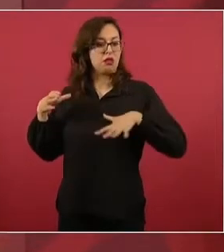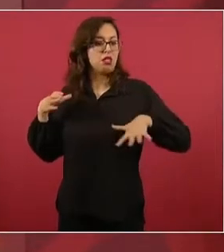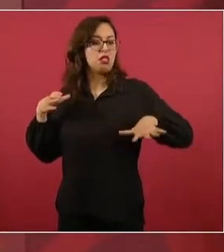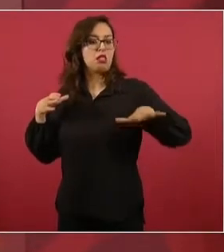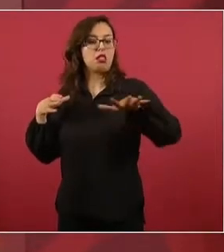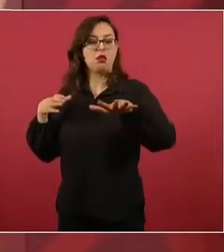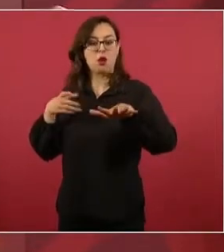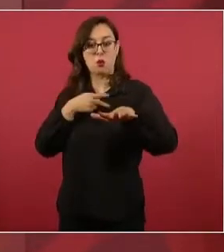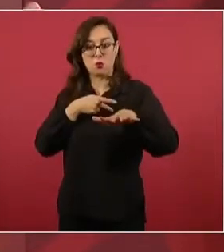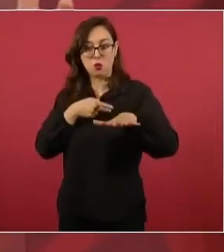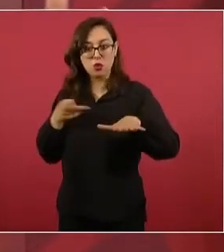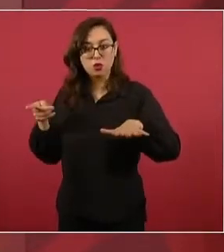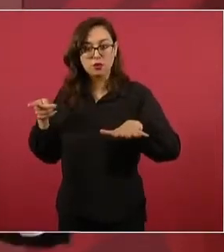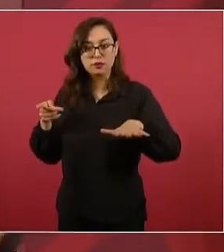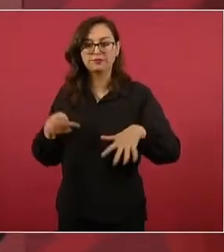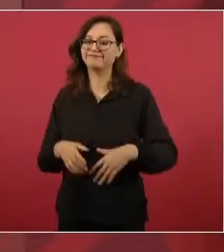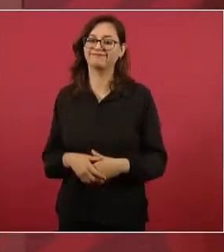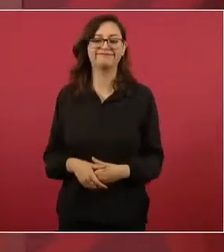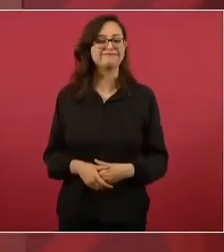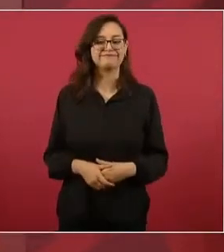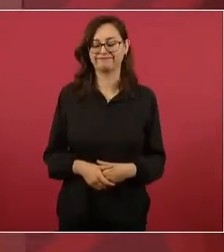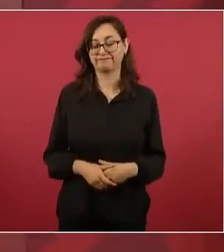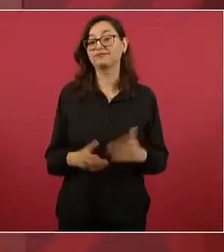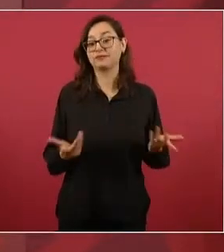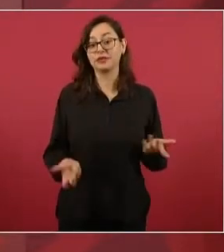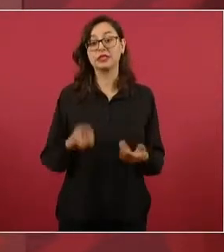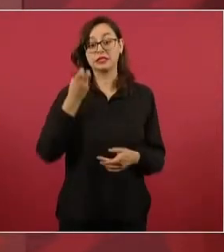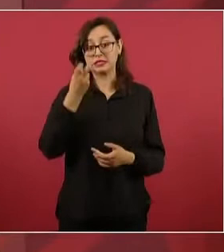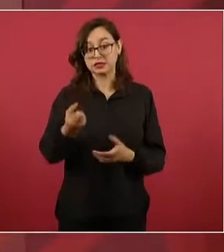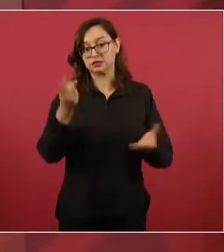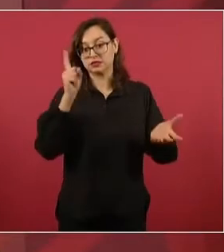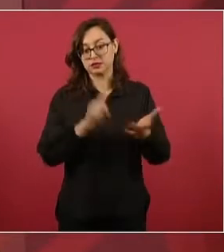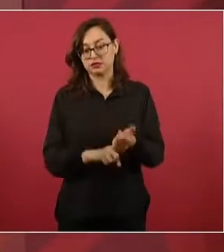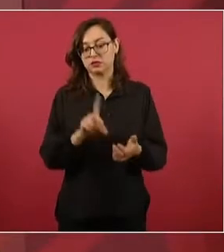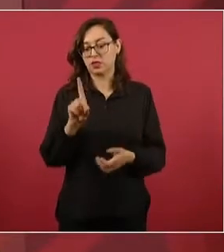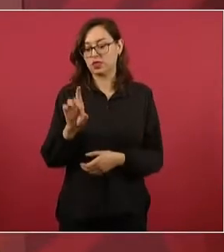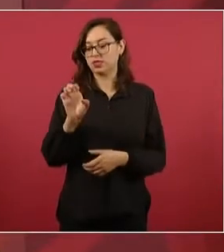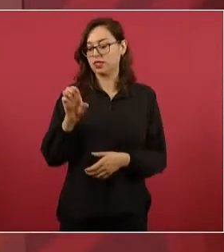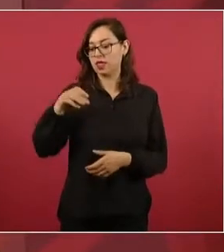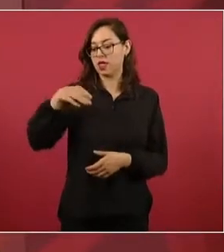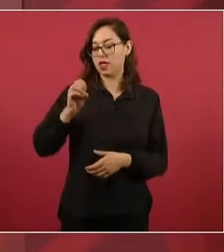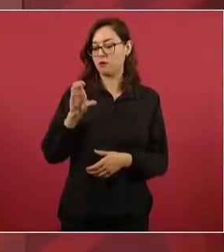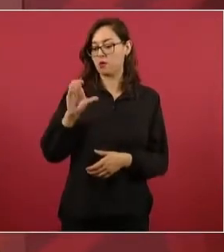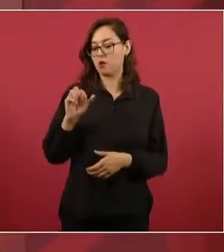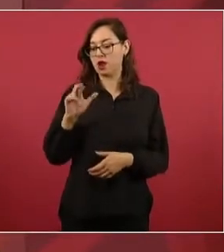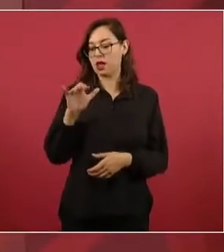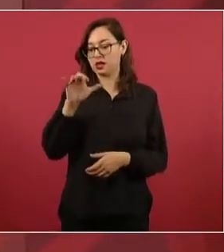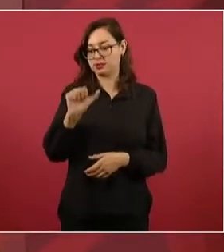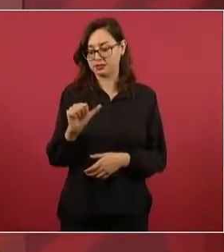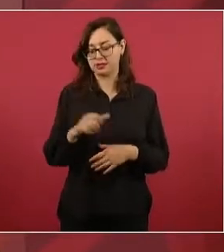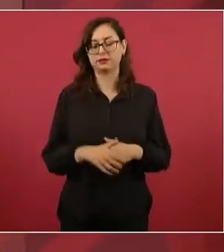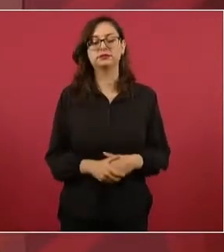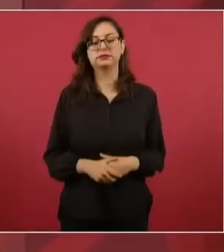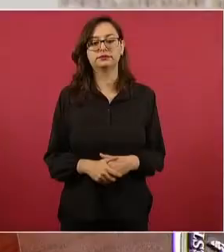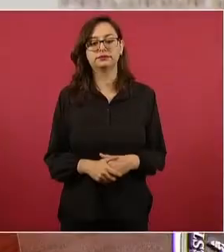Pues todo eso es la democracia. Entonces, llevamos buena